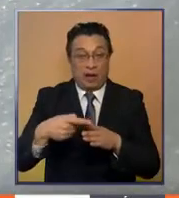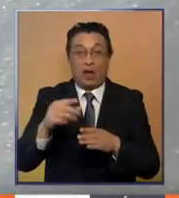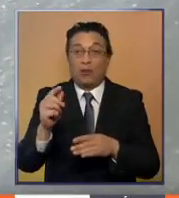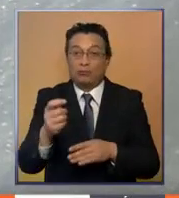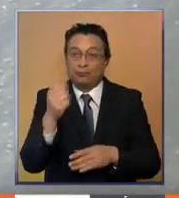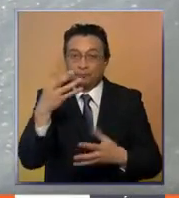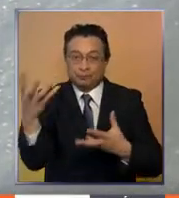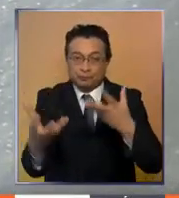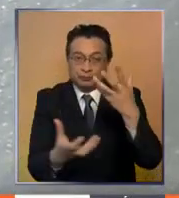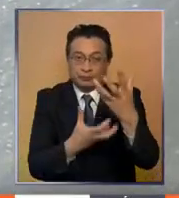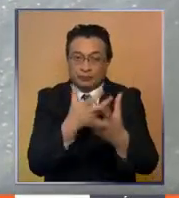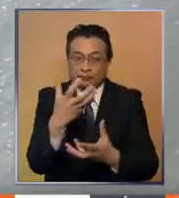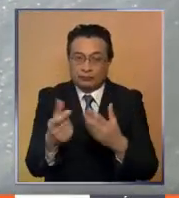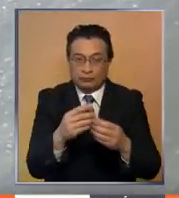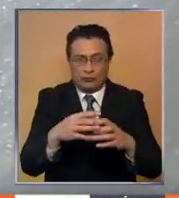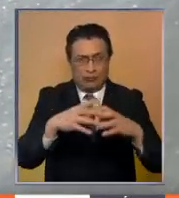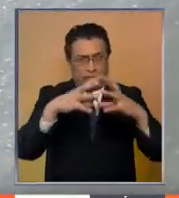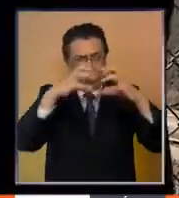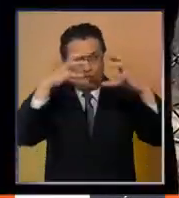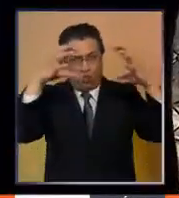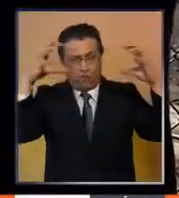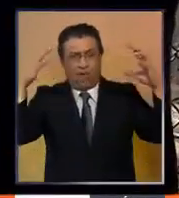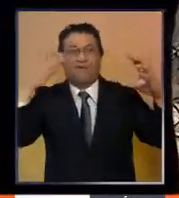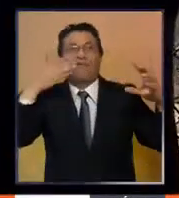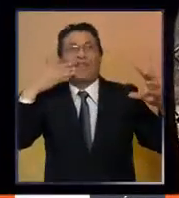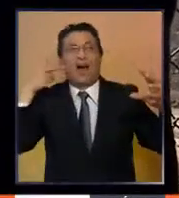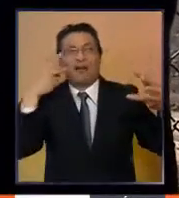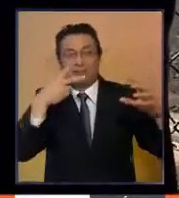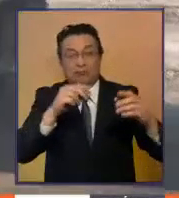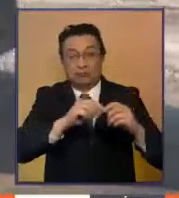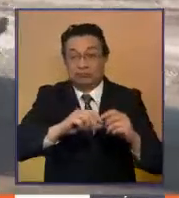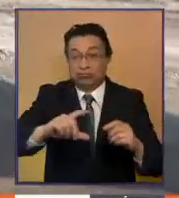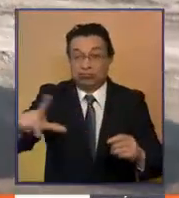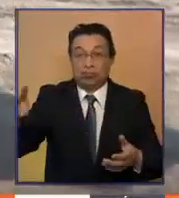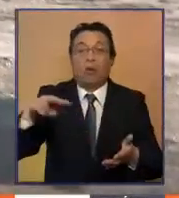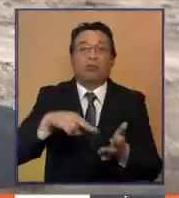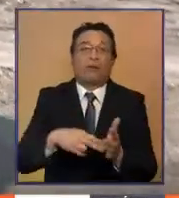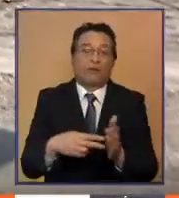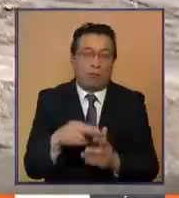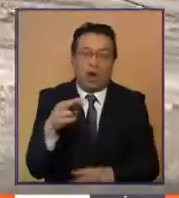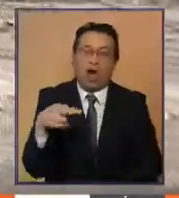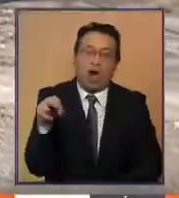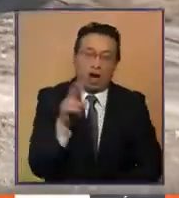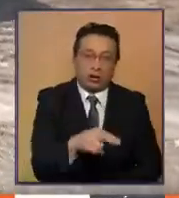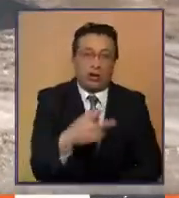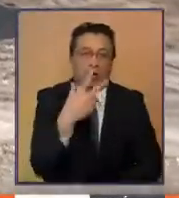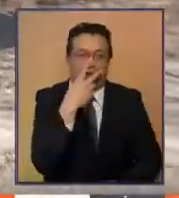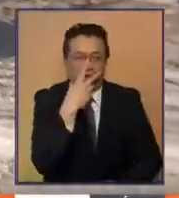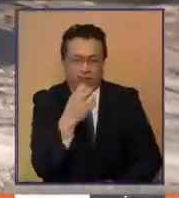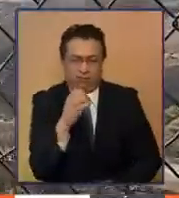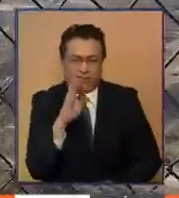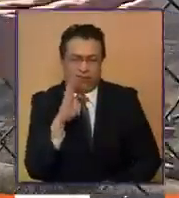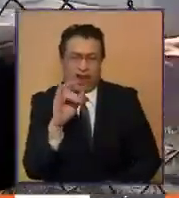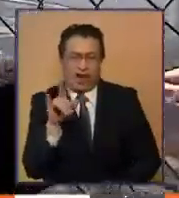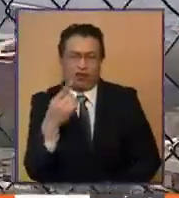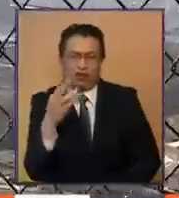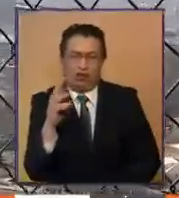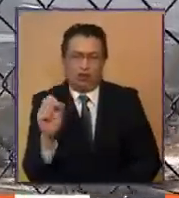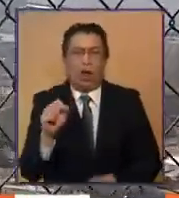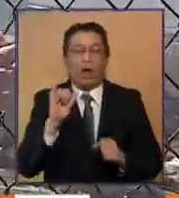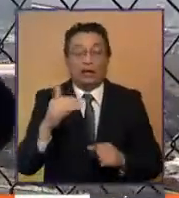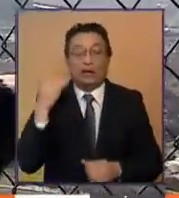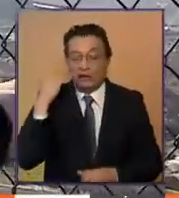incendio en Lepanto levantó una nube blanca. A partir de ahí comenzaron los problemas. Además del olor a basura, los niños comenzaron